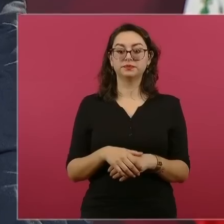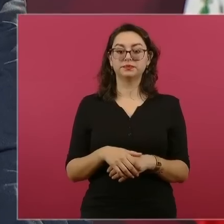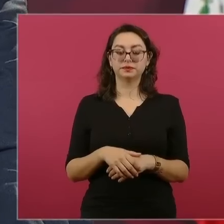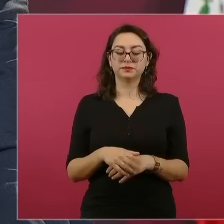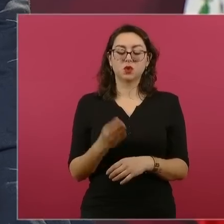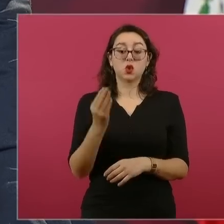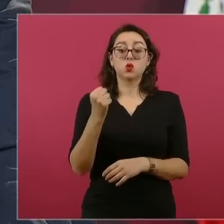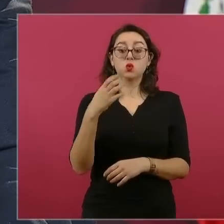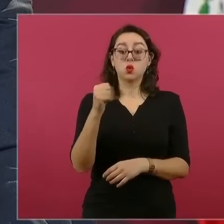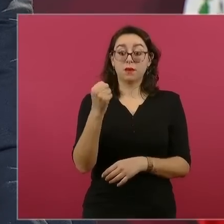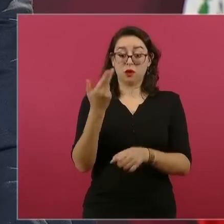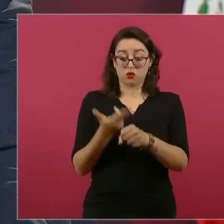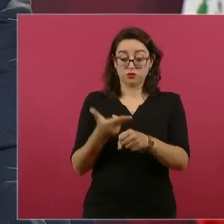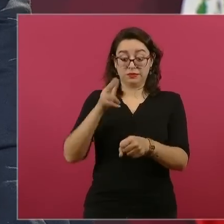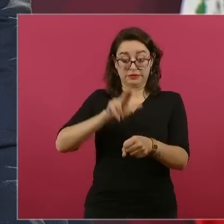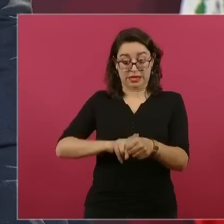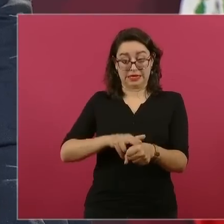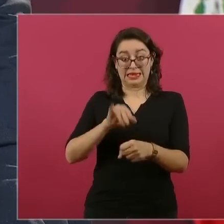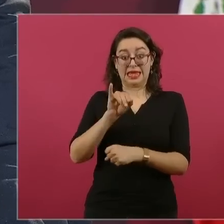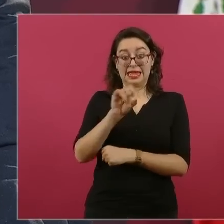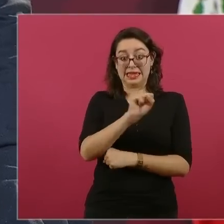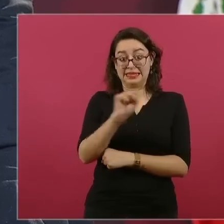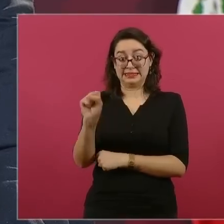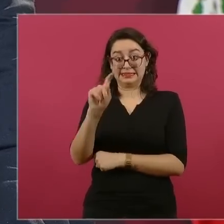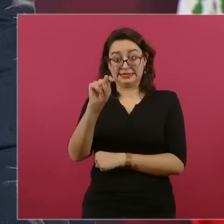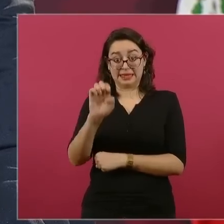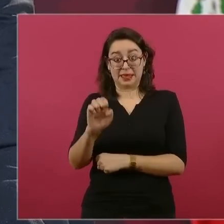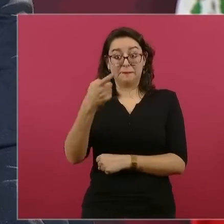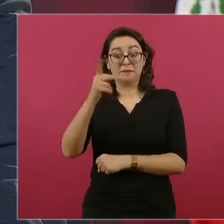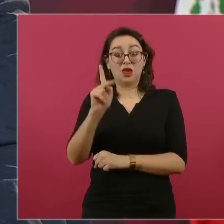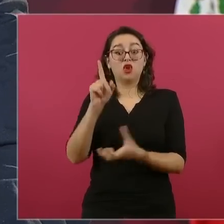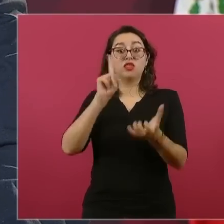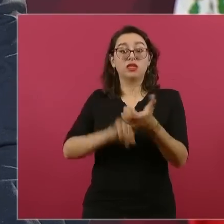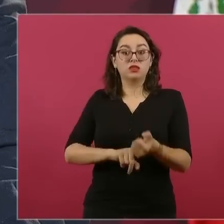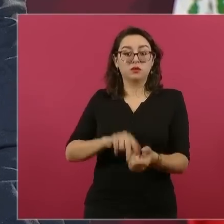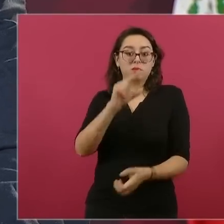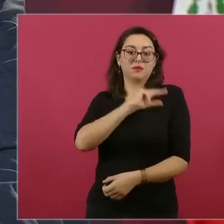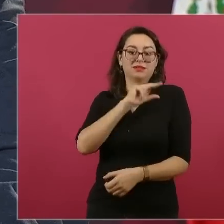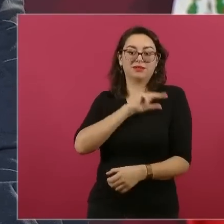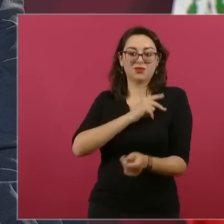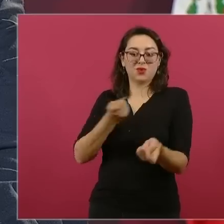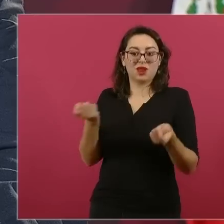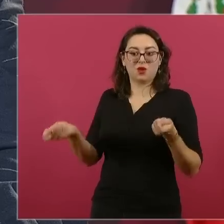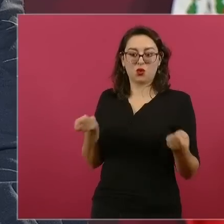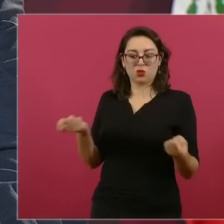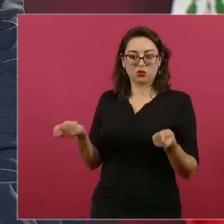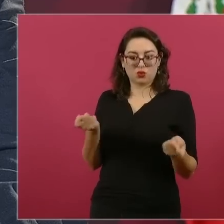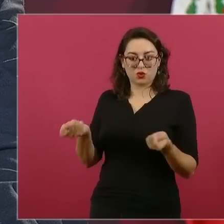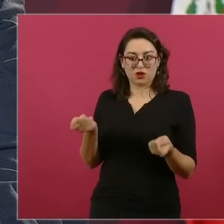Son 9. Y estamos ahora